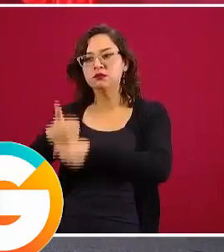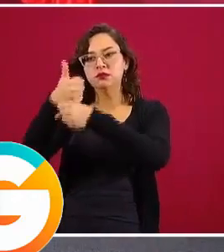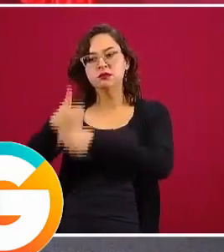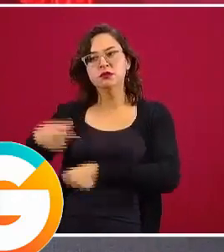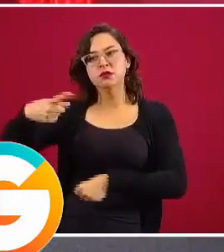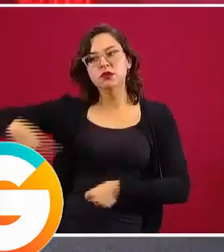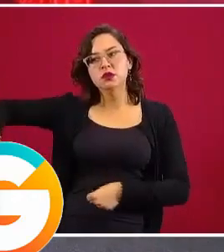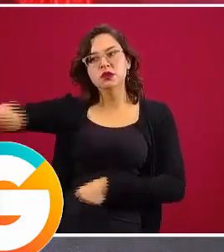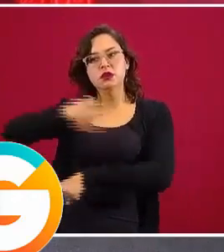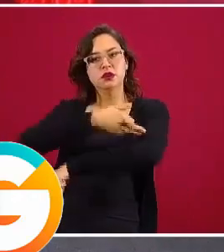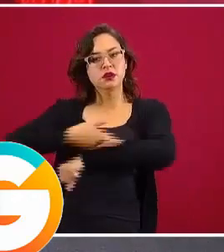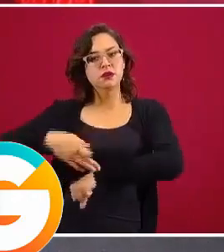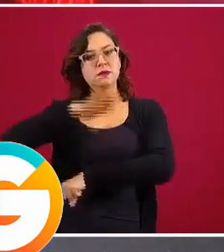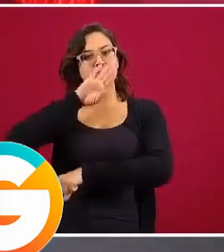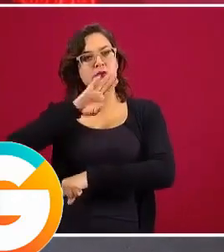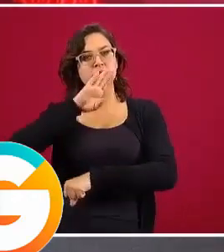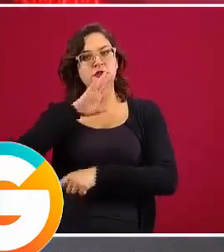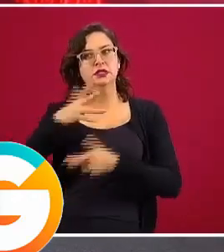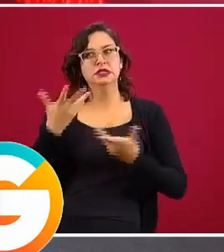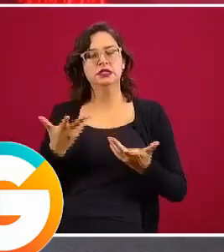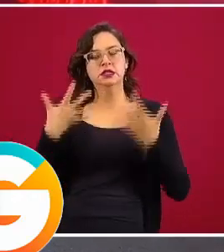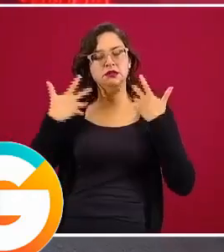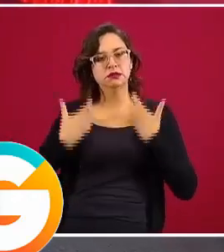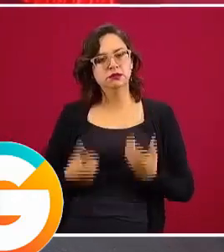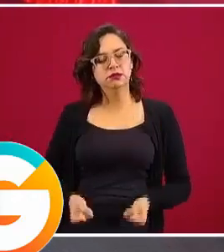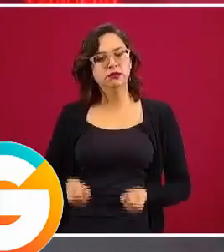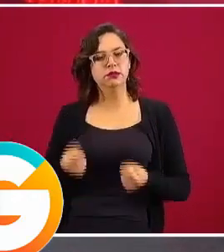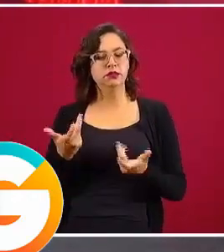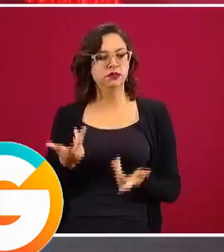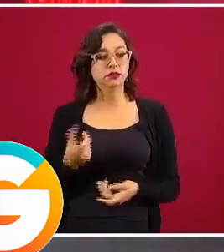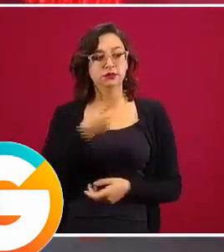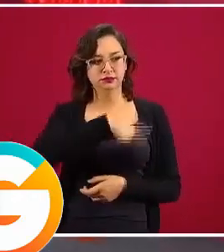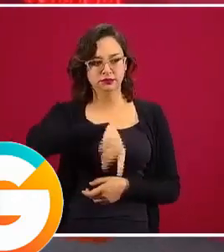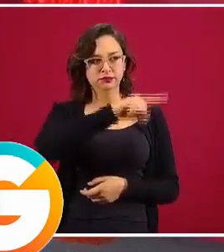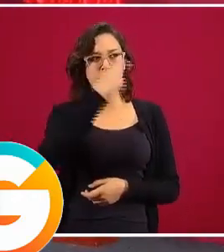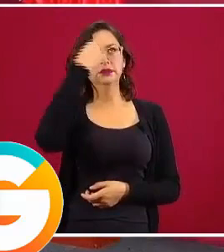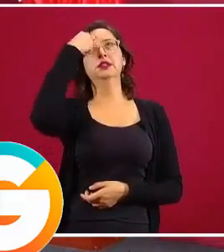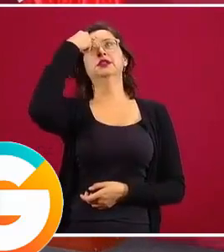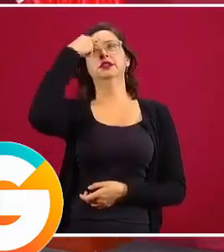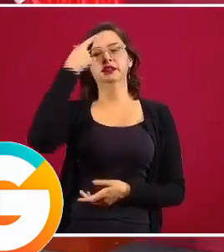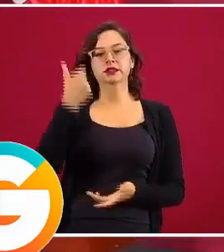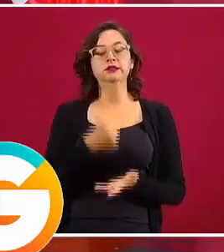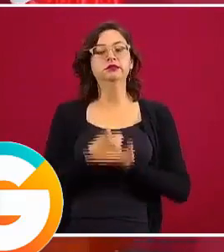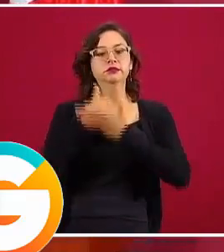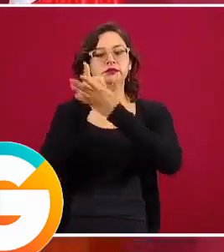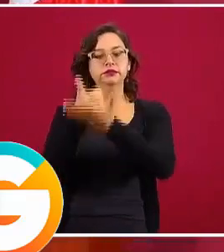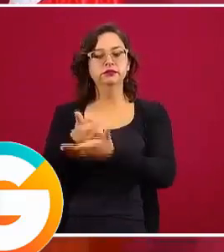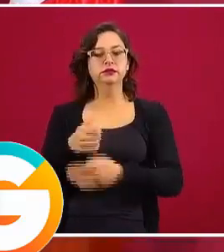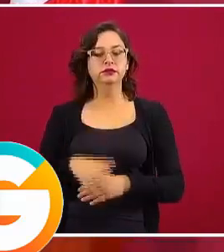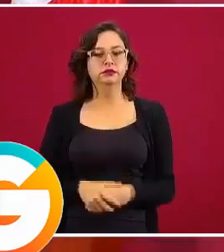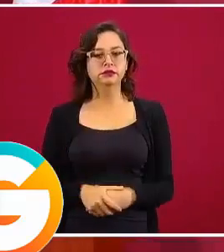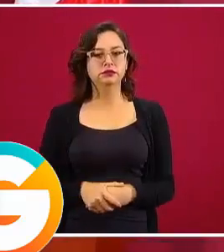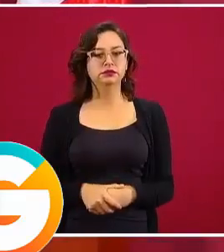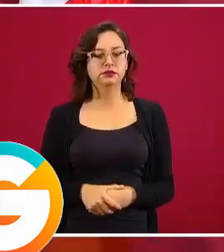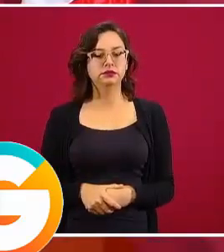que no vengan a pensar como el